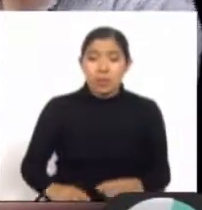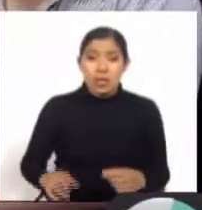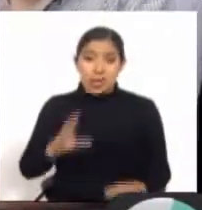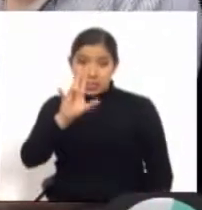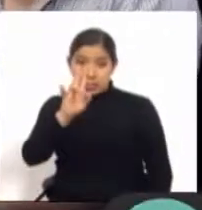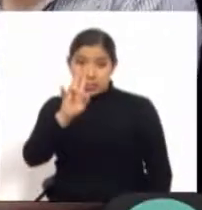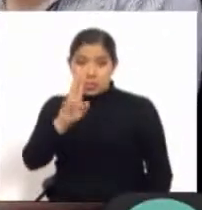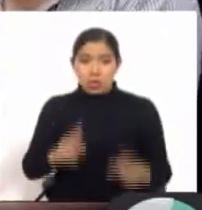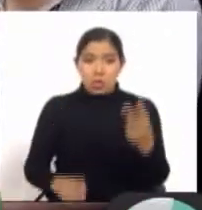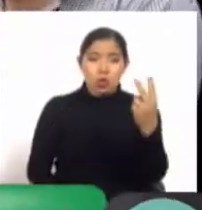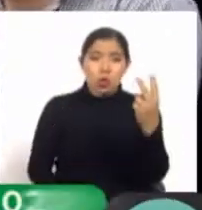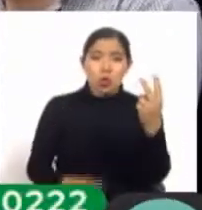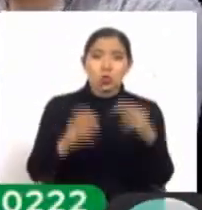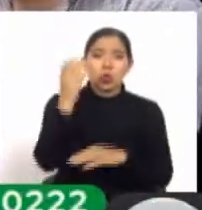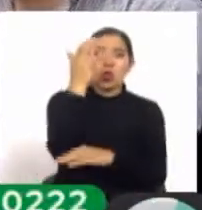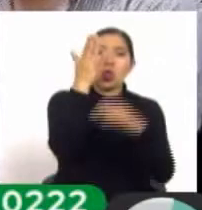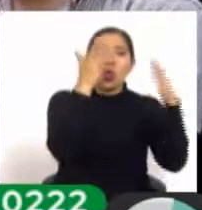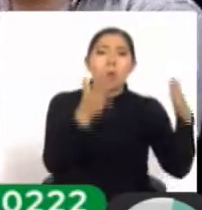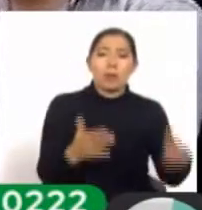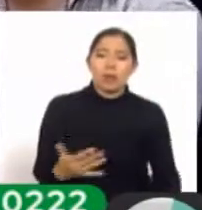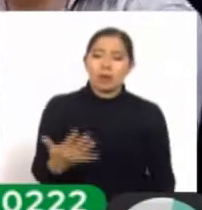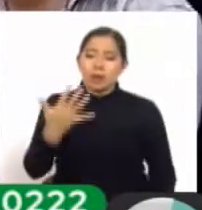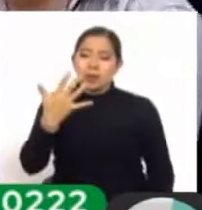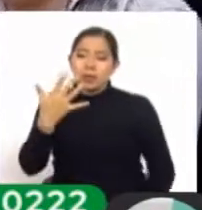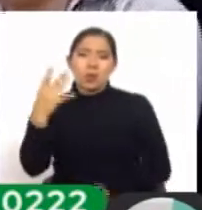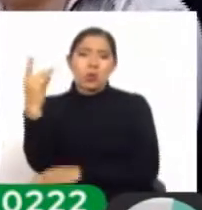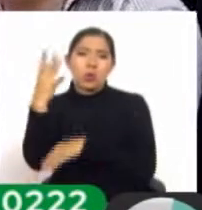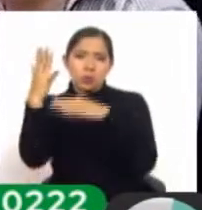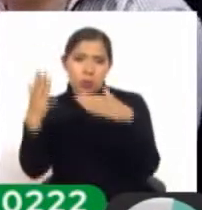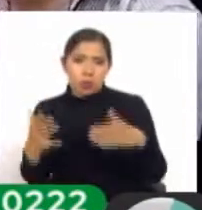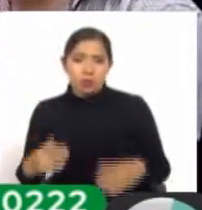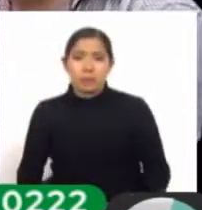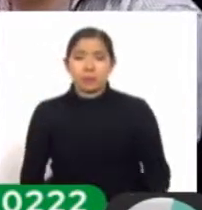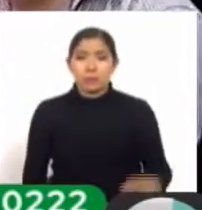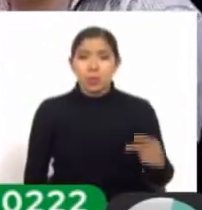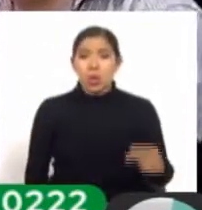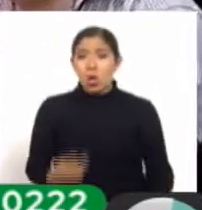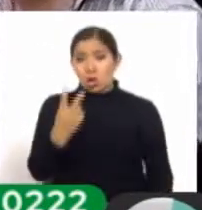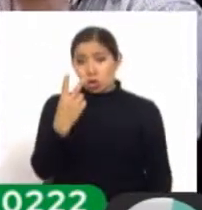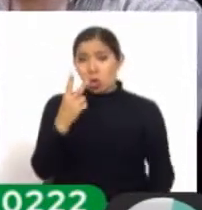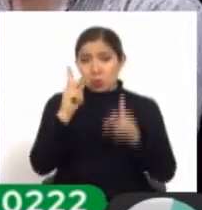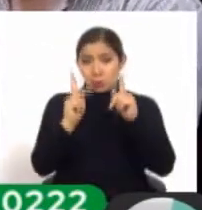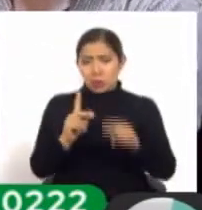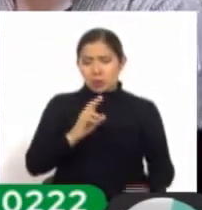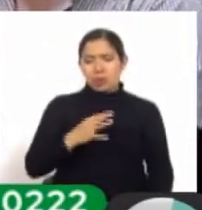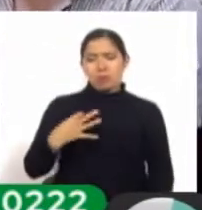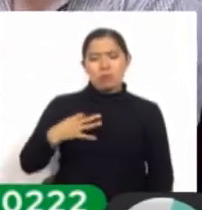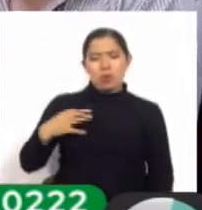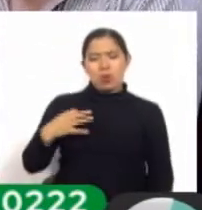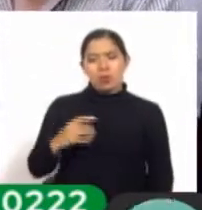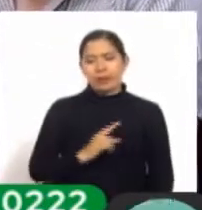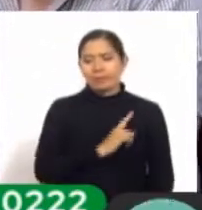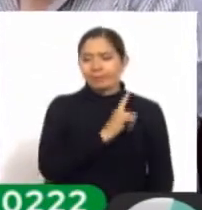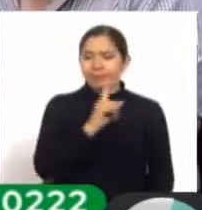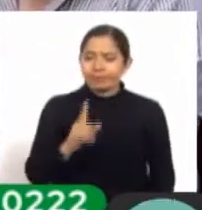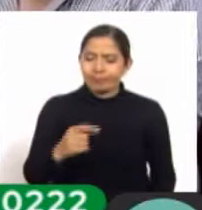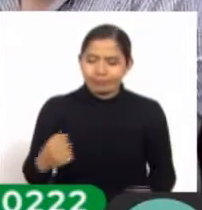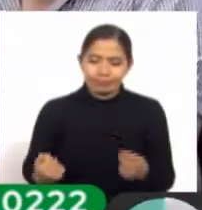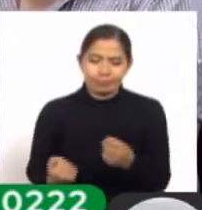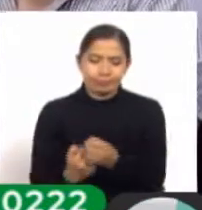5 bolivianos. 2 personas se presentaron de manera voluntaria a coadyuvar en el tema